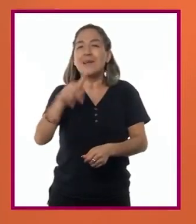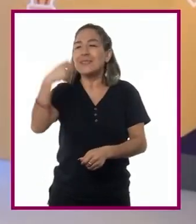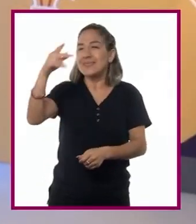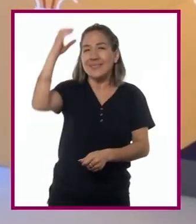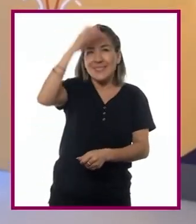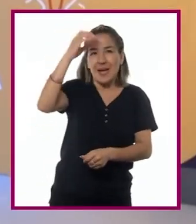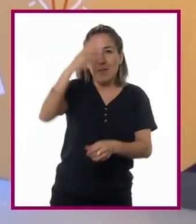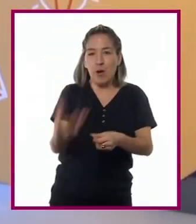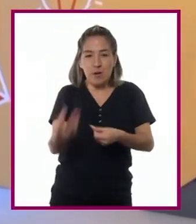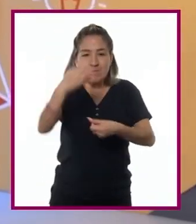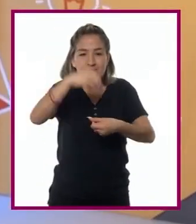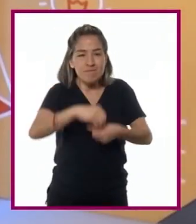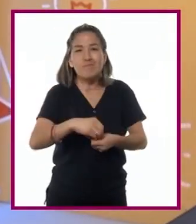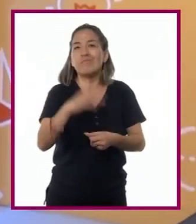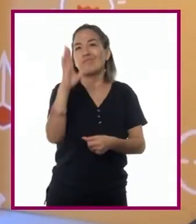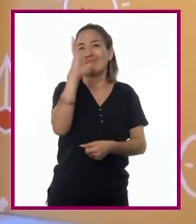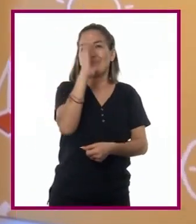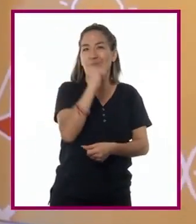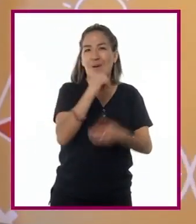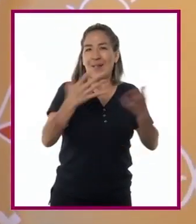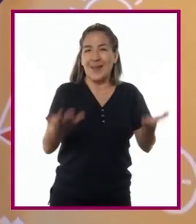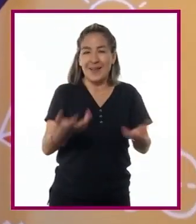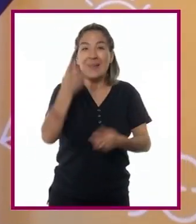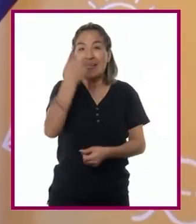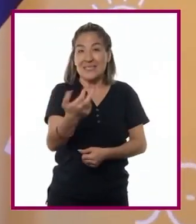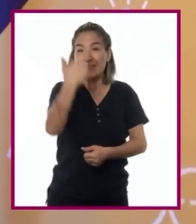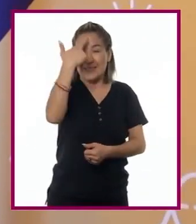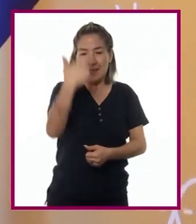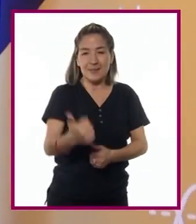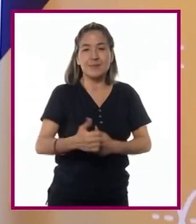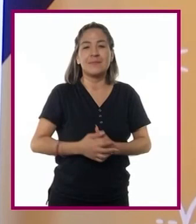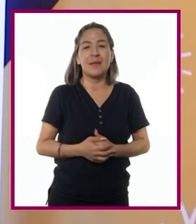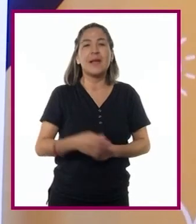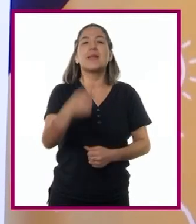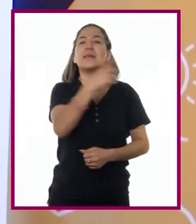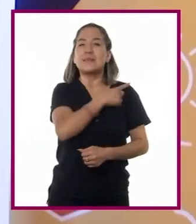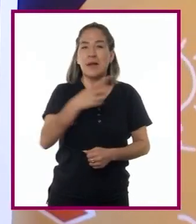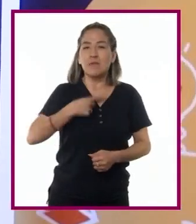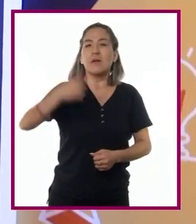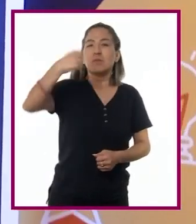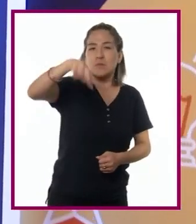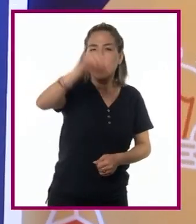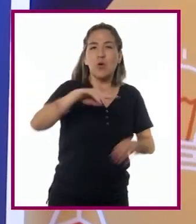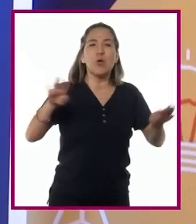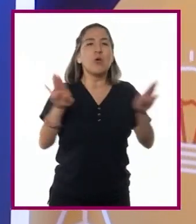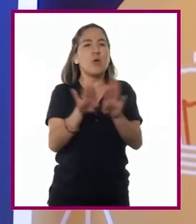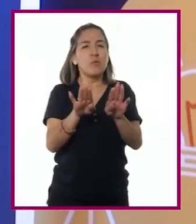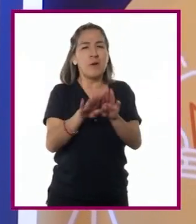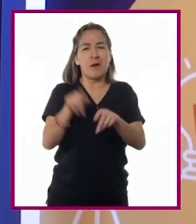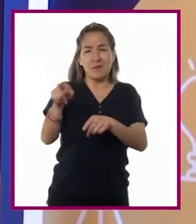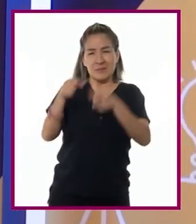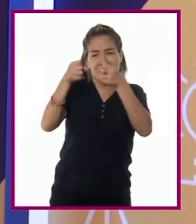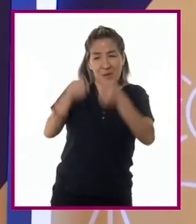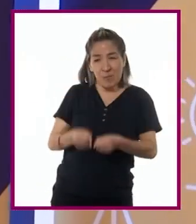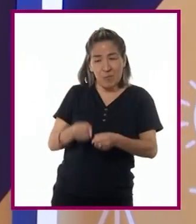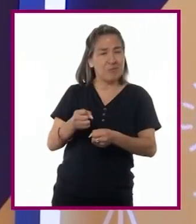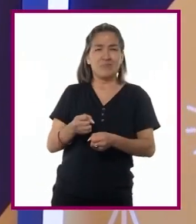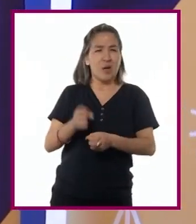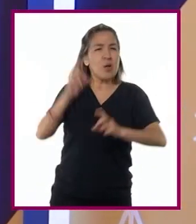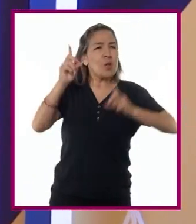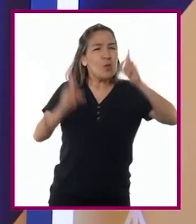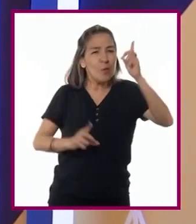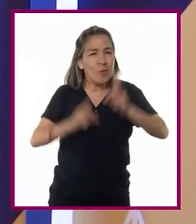científico. Por esta razón, la insistencia de tener actitudes de duda o escepticismo